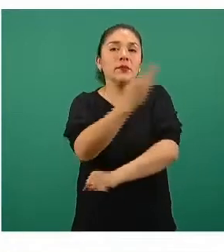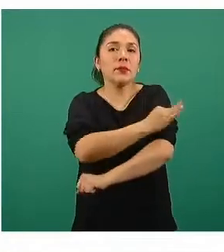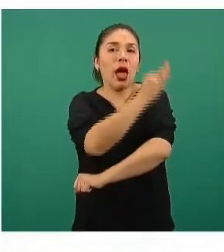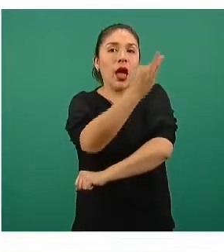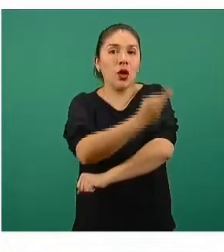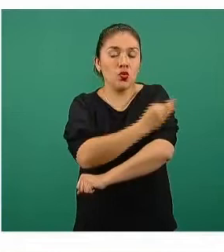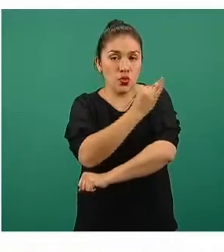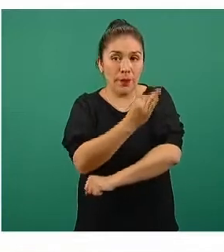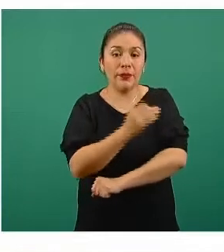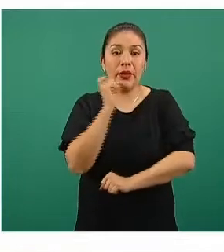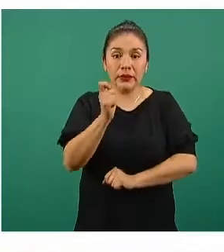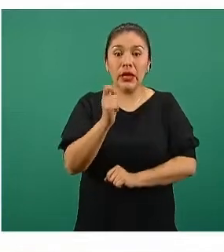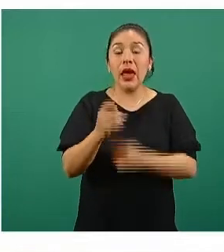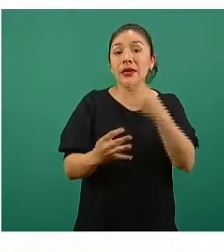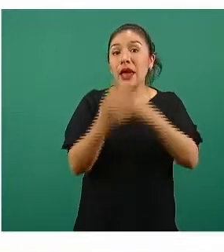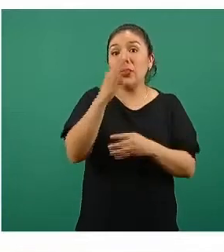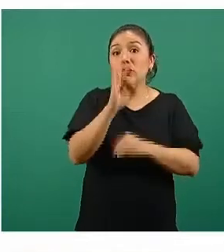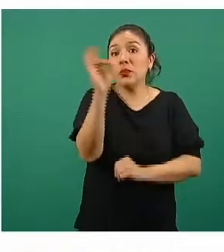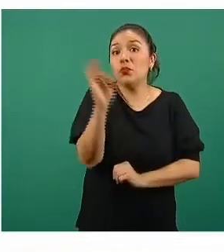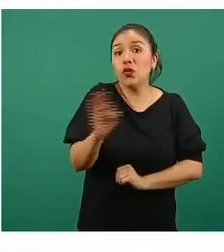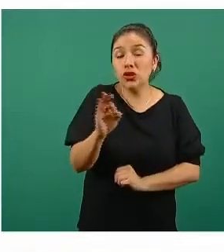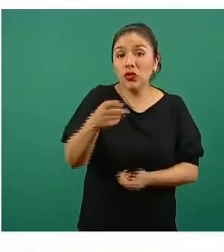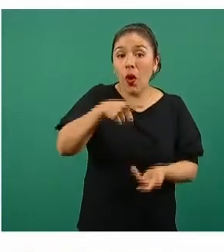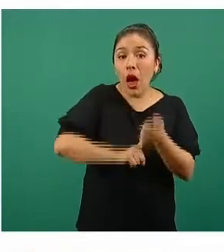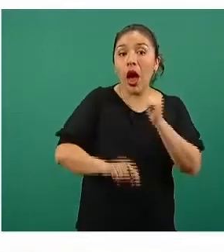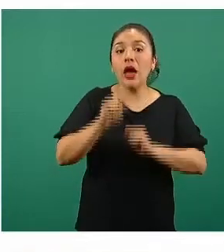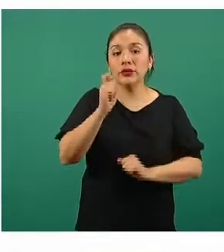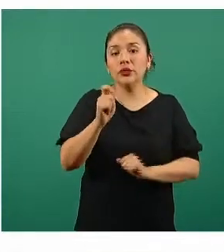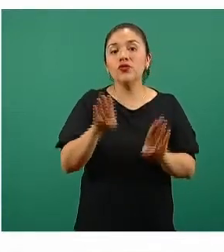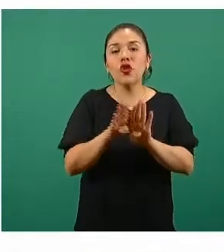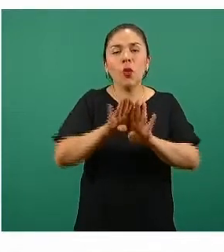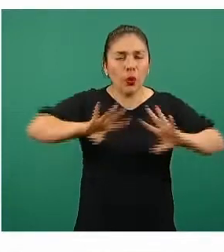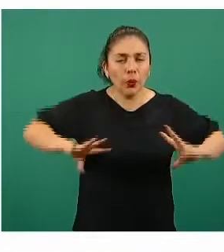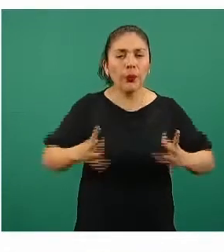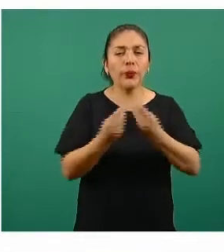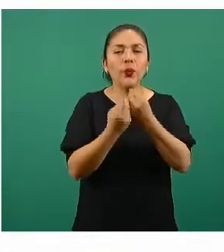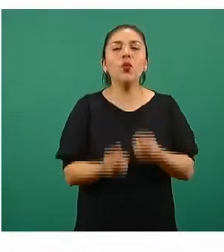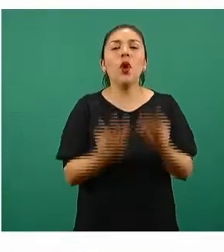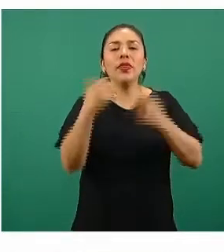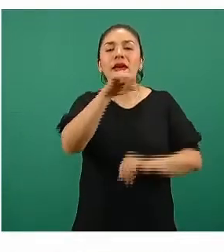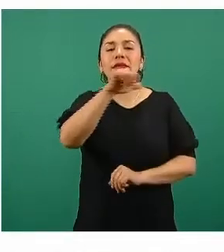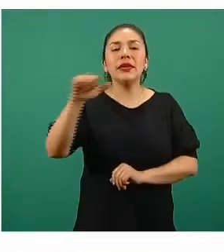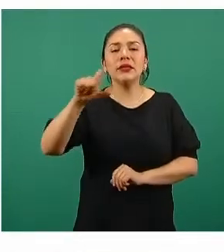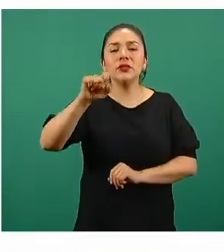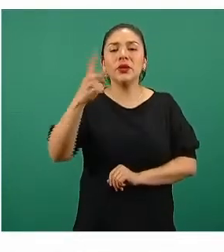dosis aplicada, es el 14% del total de